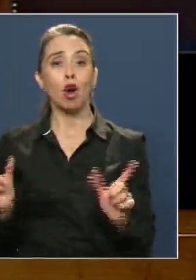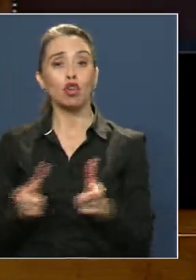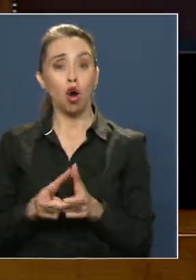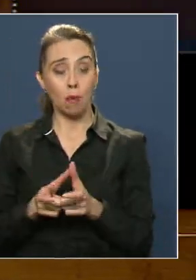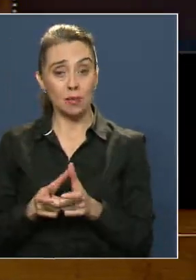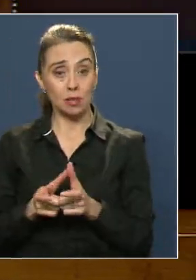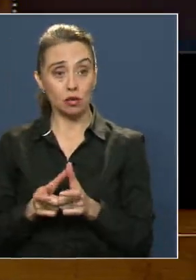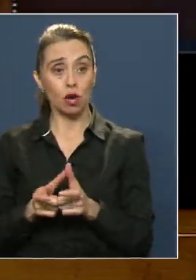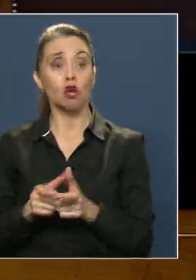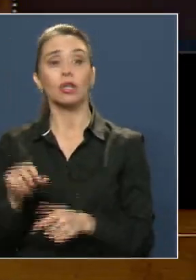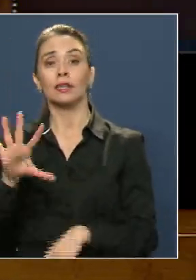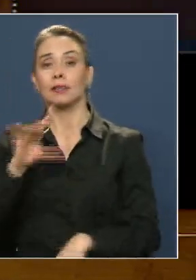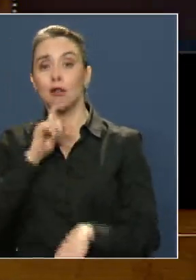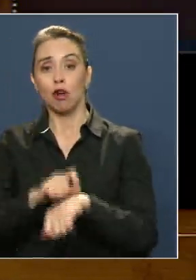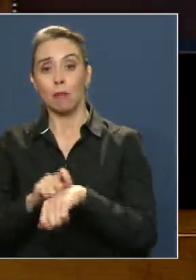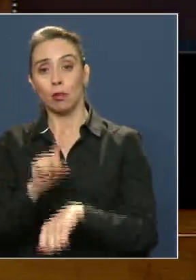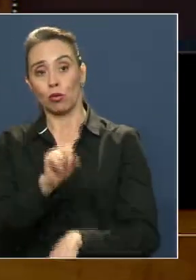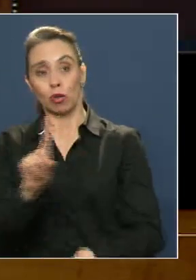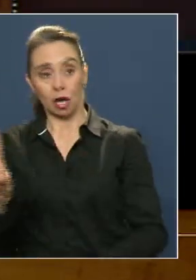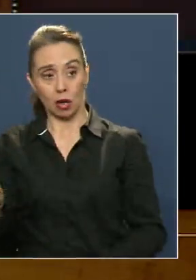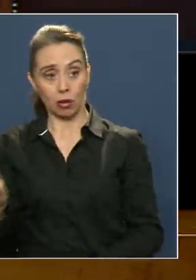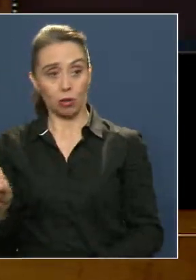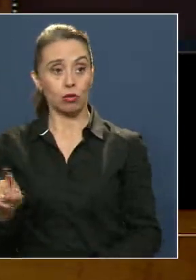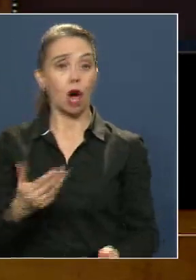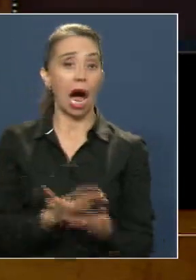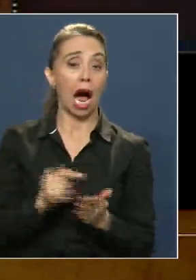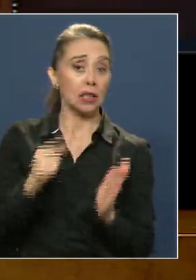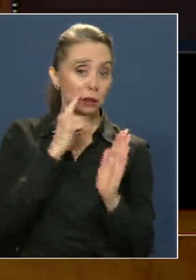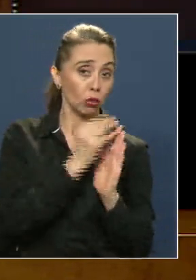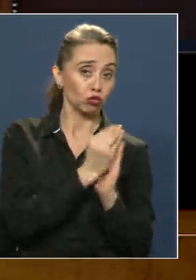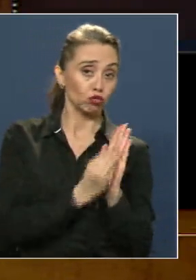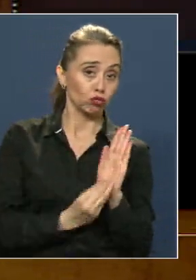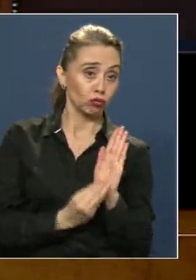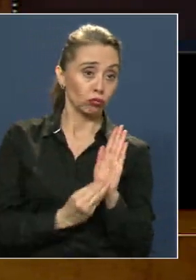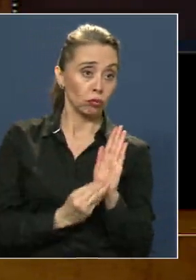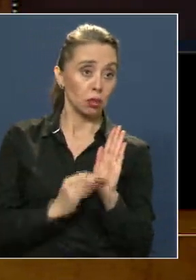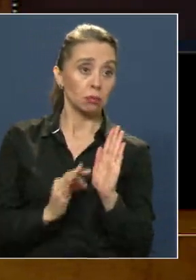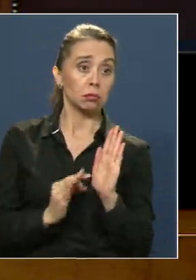deberían ajustarse a los 5 minutos. Si hasta el momento sigue esta